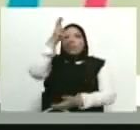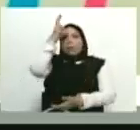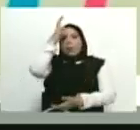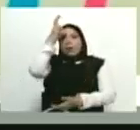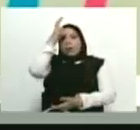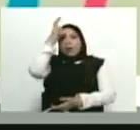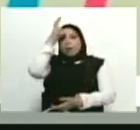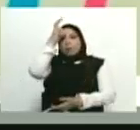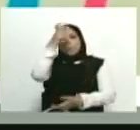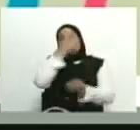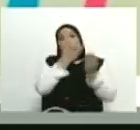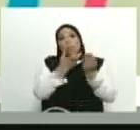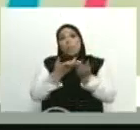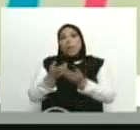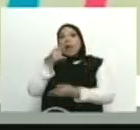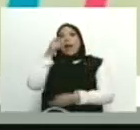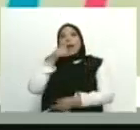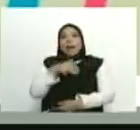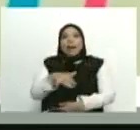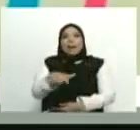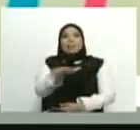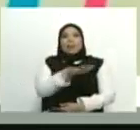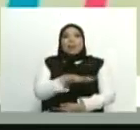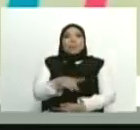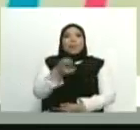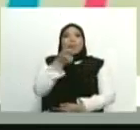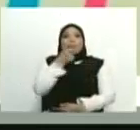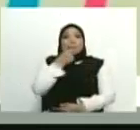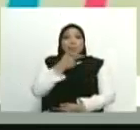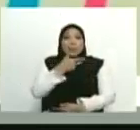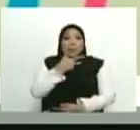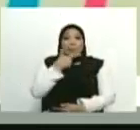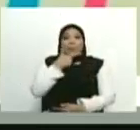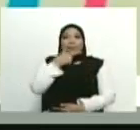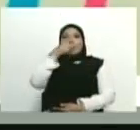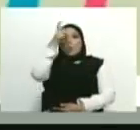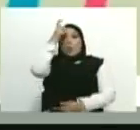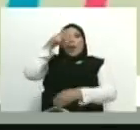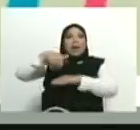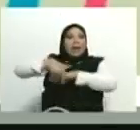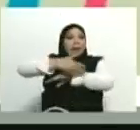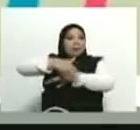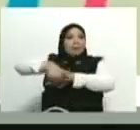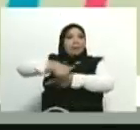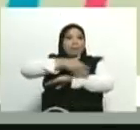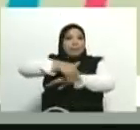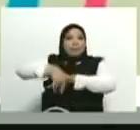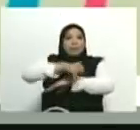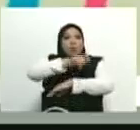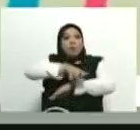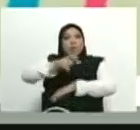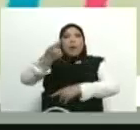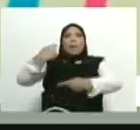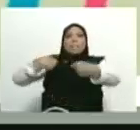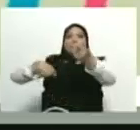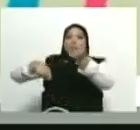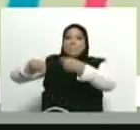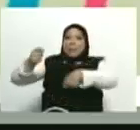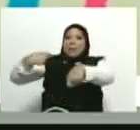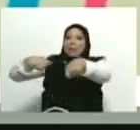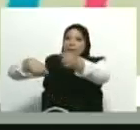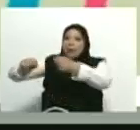Inolvidable el recibimiento del pueblo del Cairo, del pueblo de Egipto en las calles, en uno de los mercados